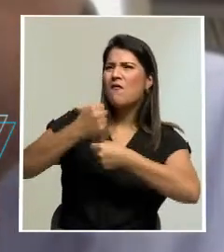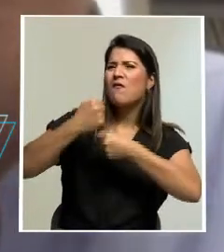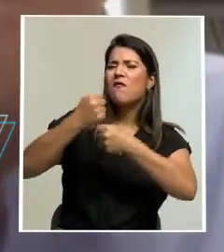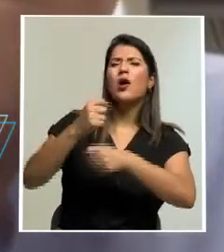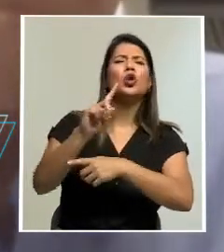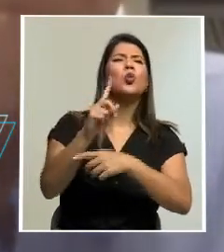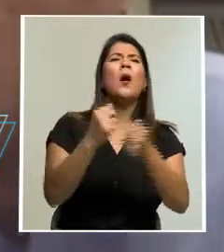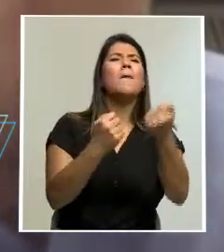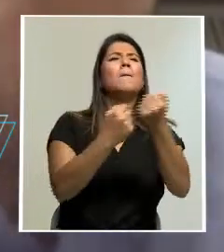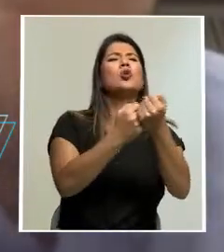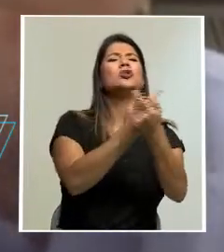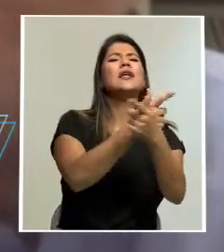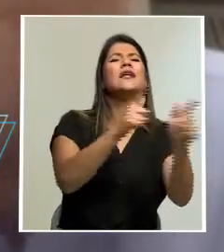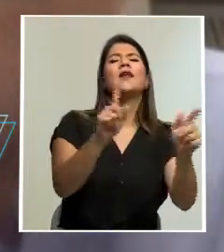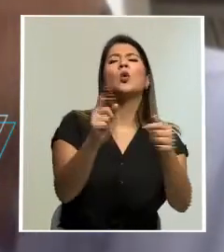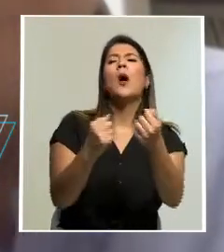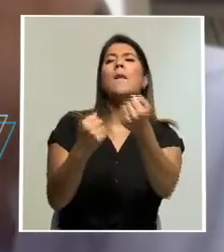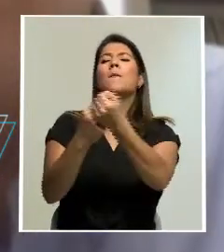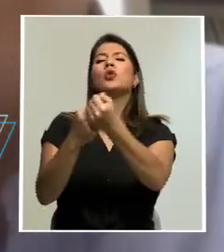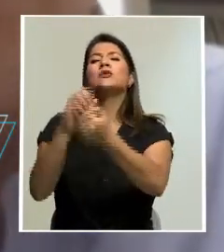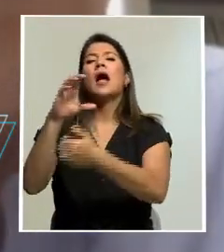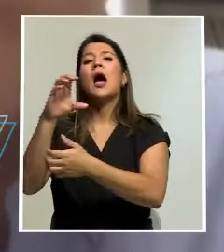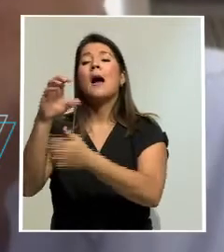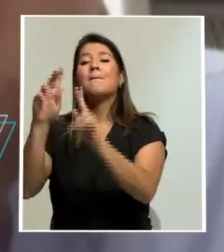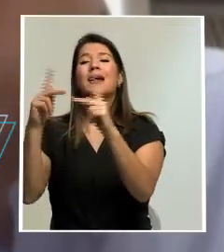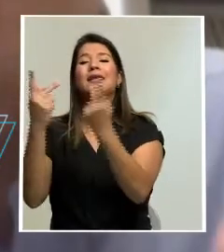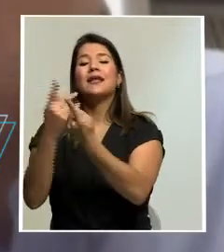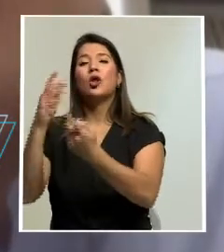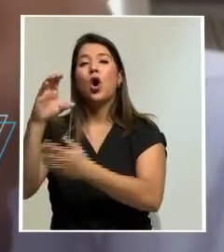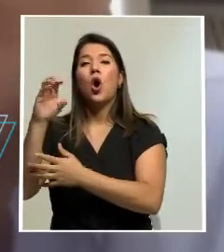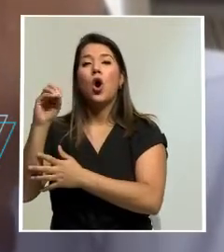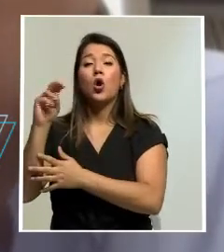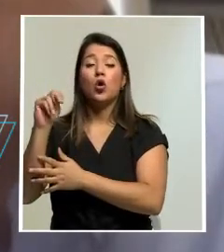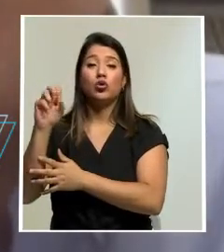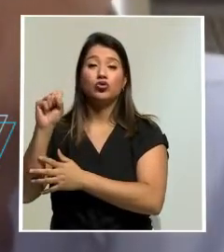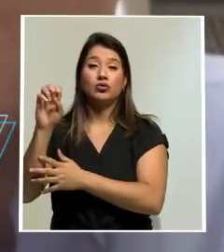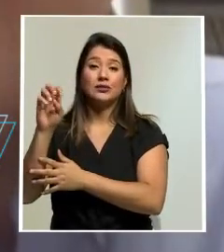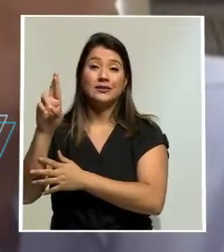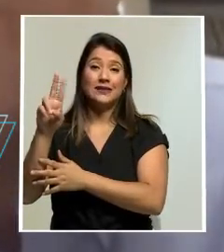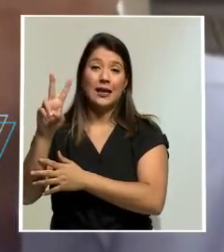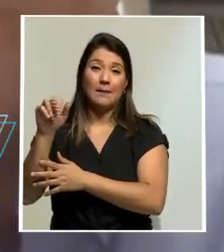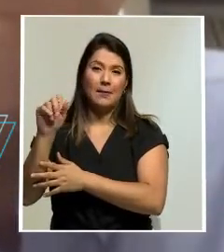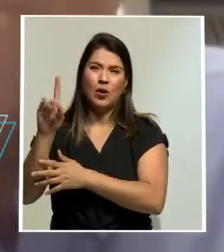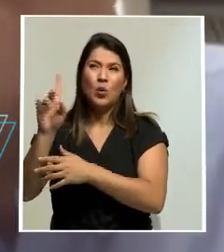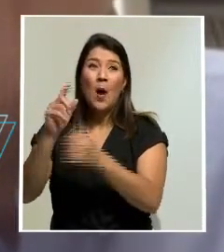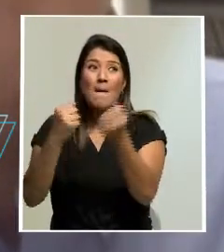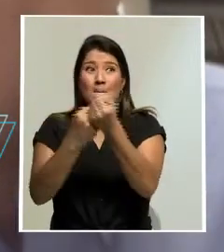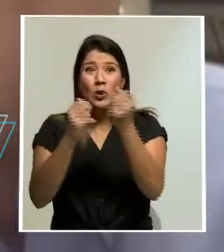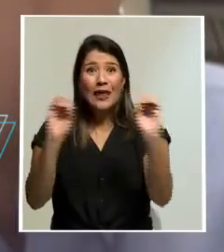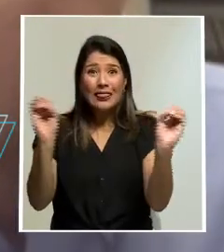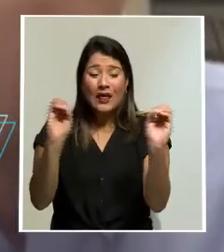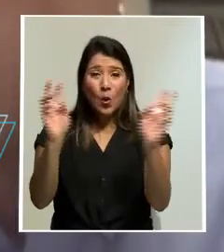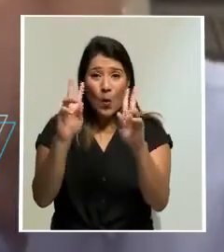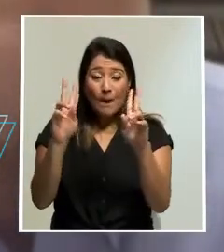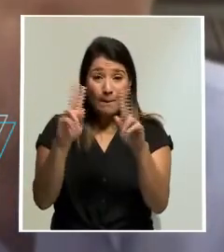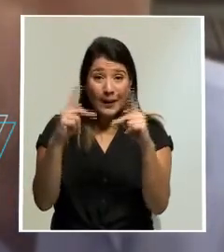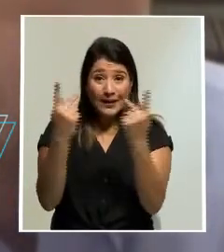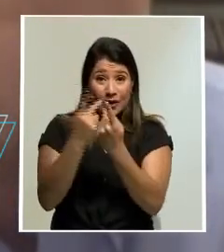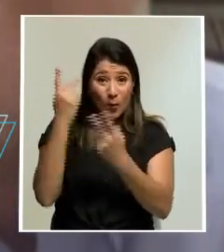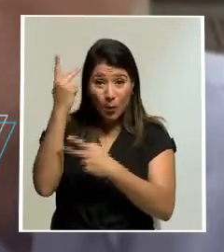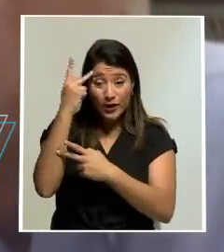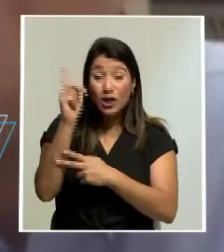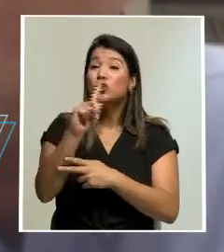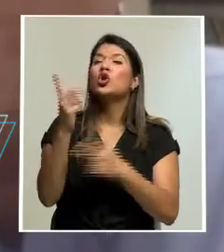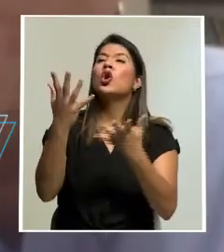conservadora, ni sandinista, ni de ninguna posiblemente bandera política. Simplemente es un reclamo